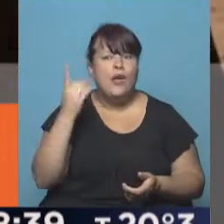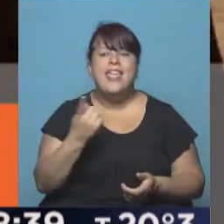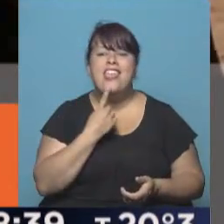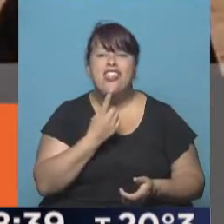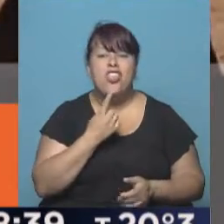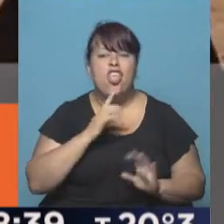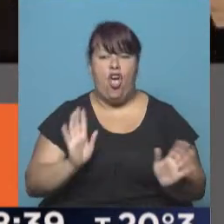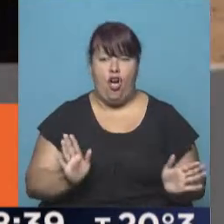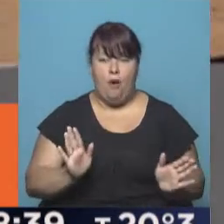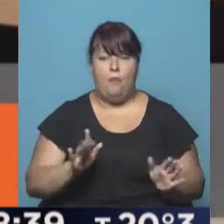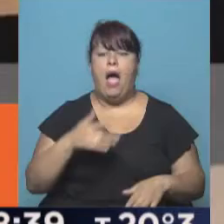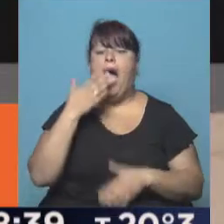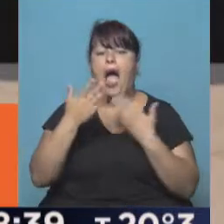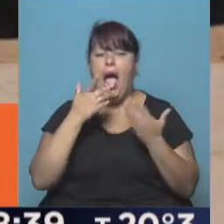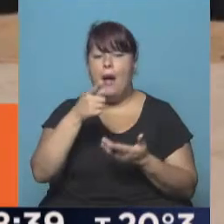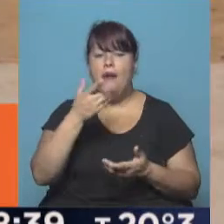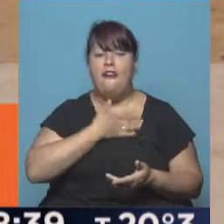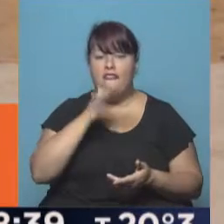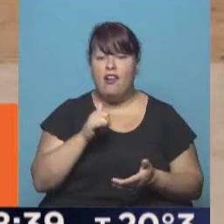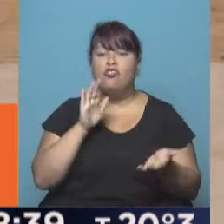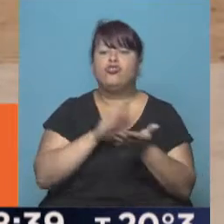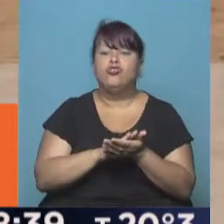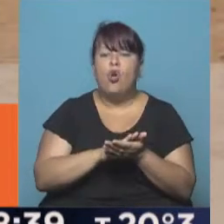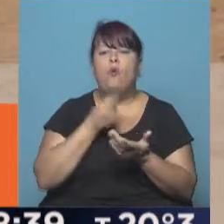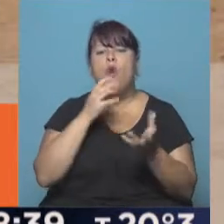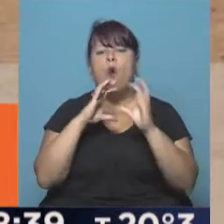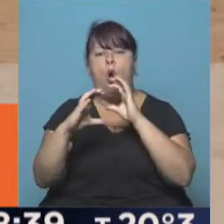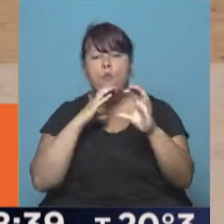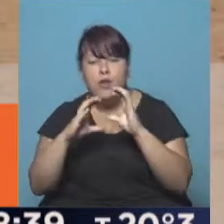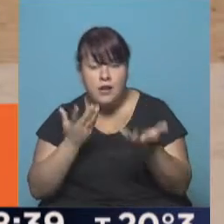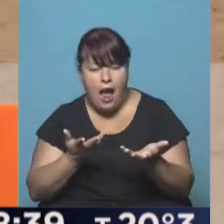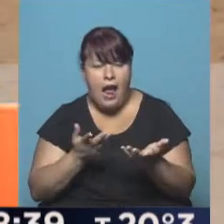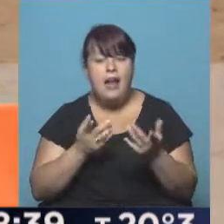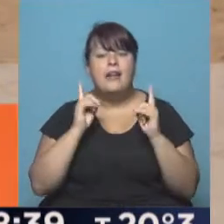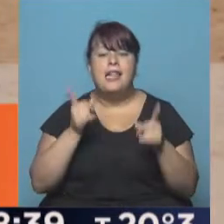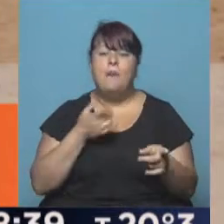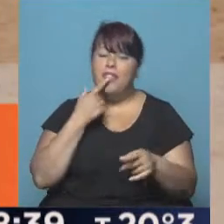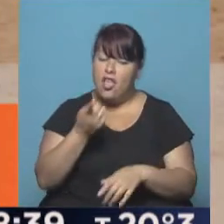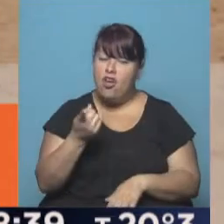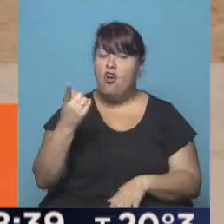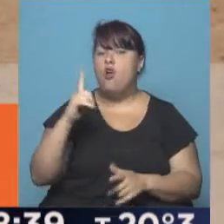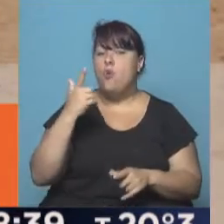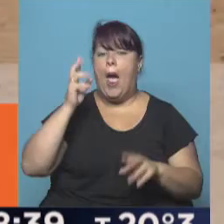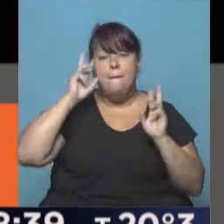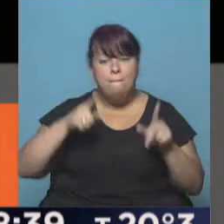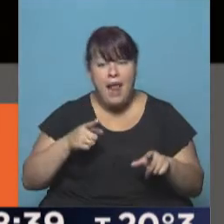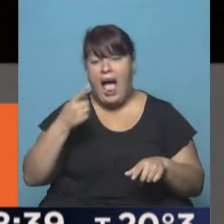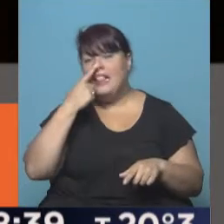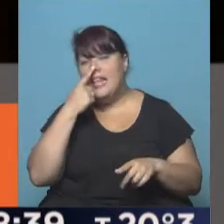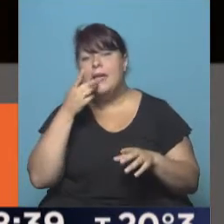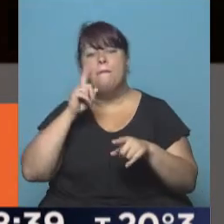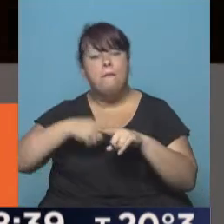idioma hablo elio fernández sobre la técnica de comunicarse y en e indicó que la falta de políticas e intereses educativos